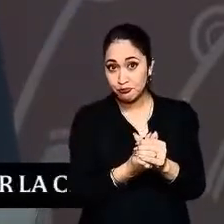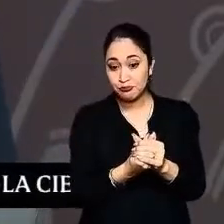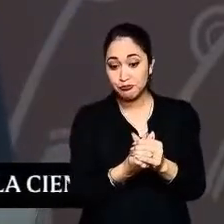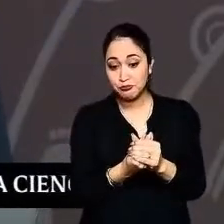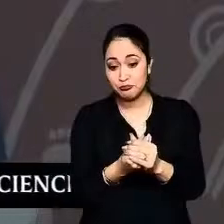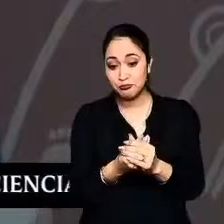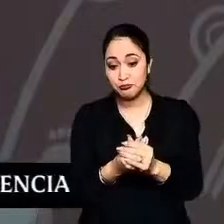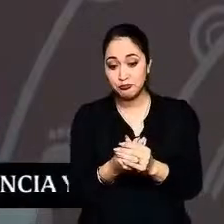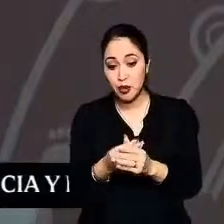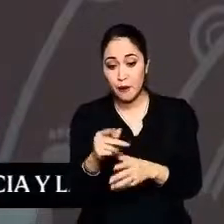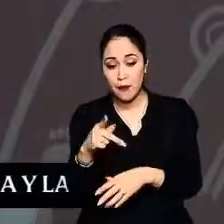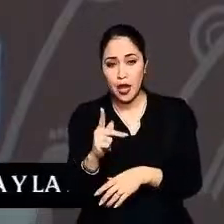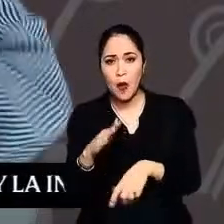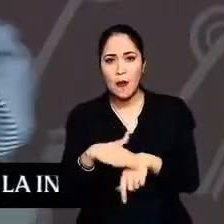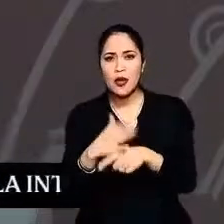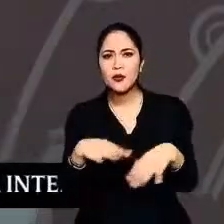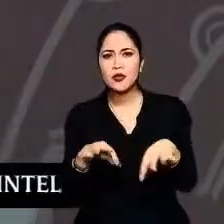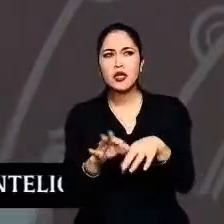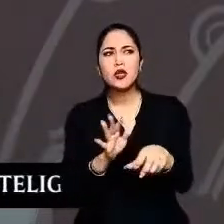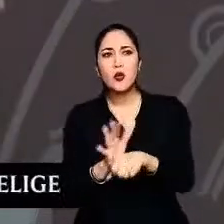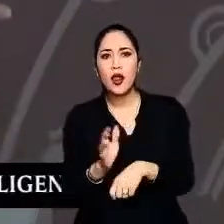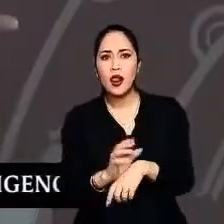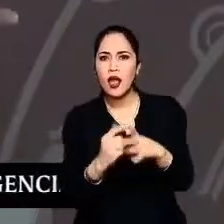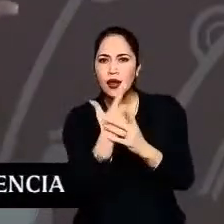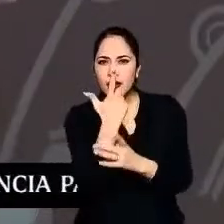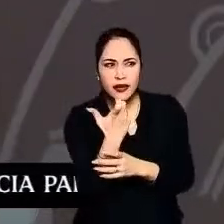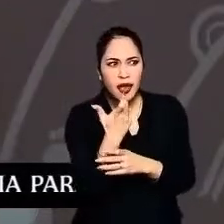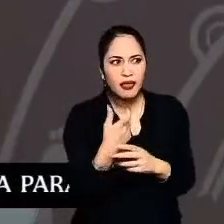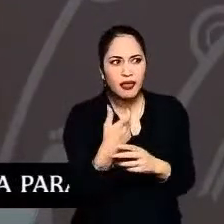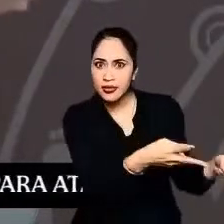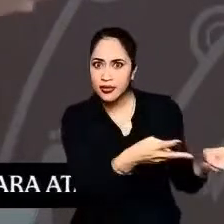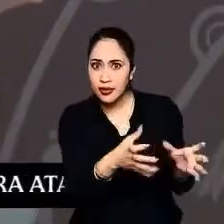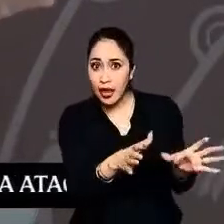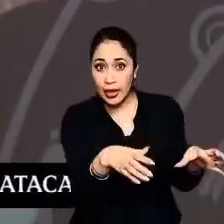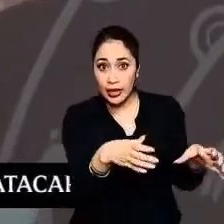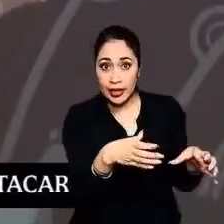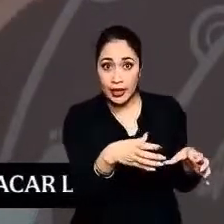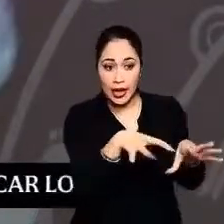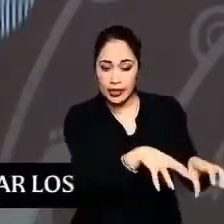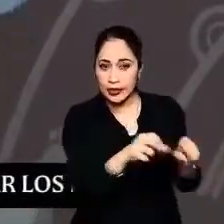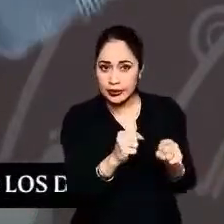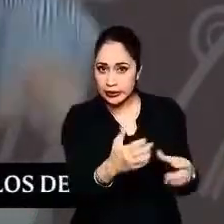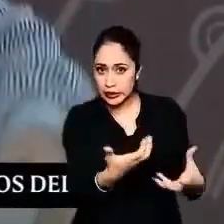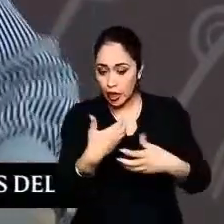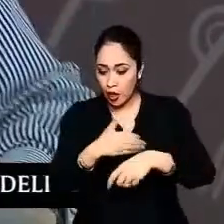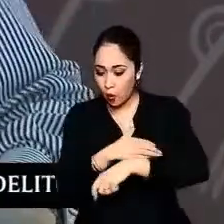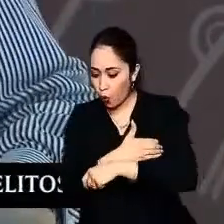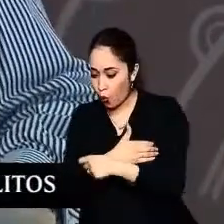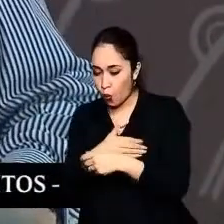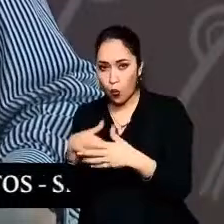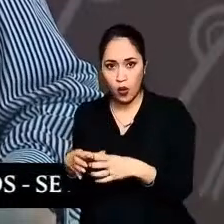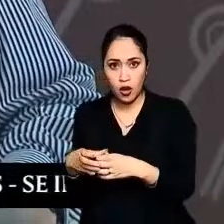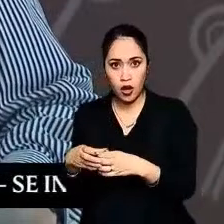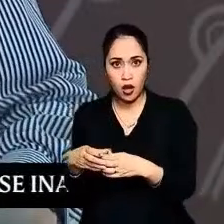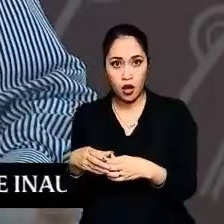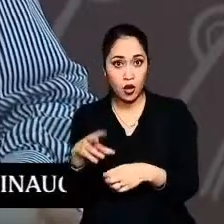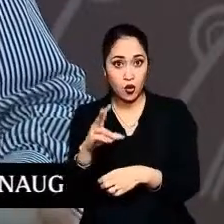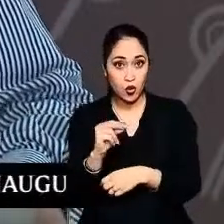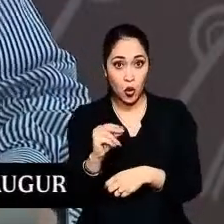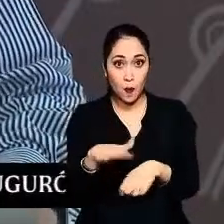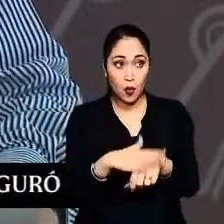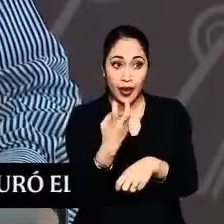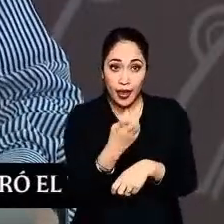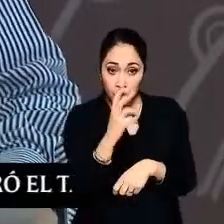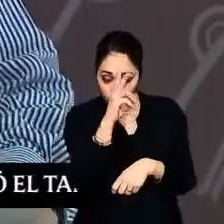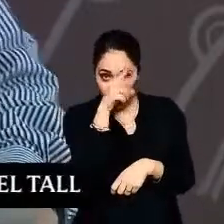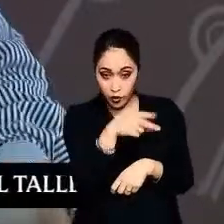es quitarles el arma para que no se la lleven a su casa, porque ese ya es prohibirles. Además, es exponer a un policía. Porque